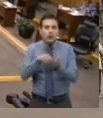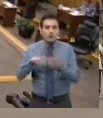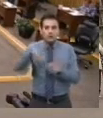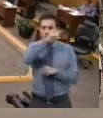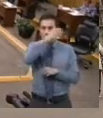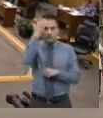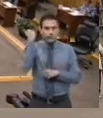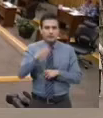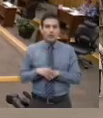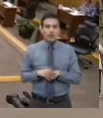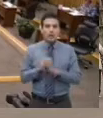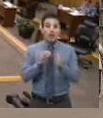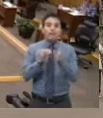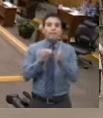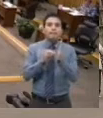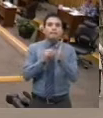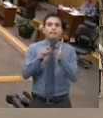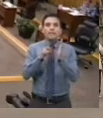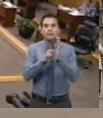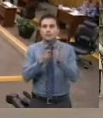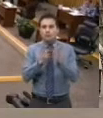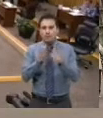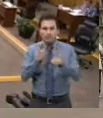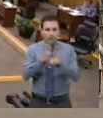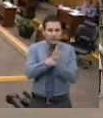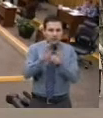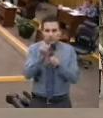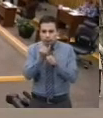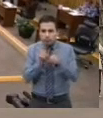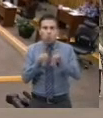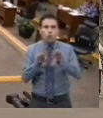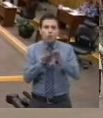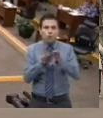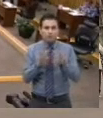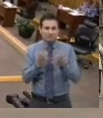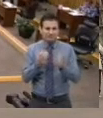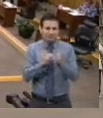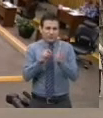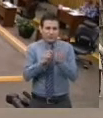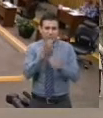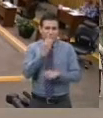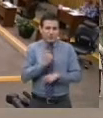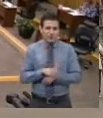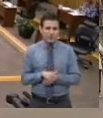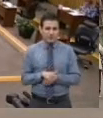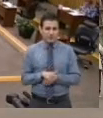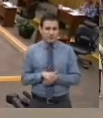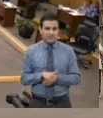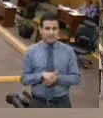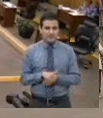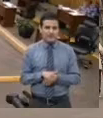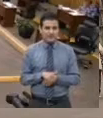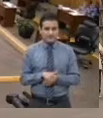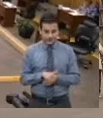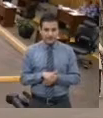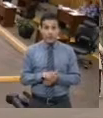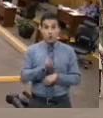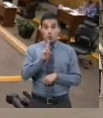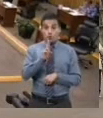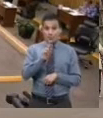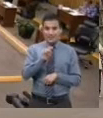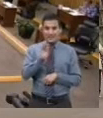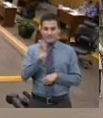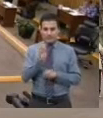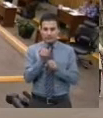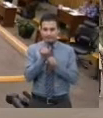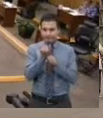método usaron para medir ese beneficio? No existe. Por otro lado, la investigación realizada por la UTF